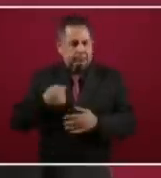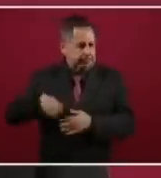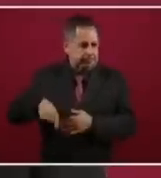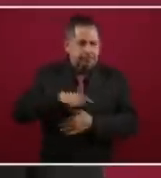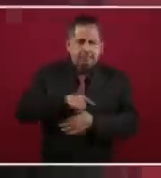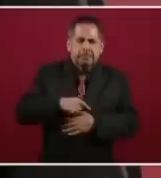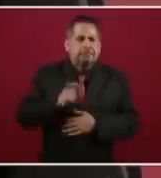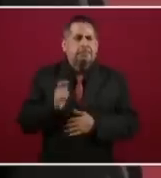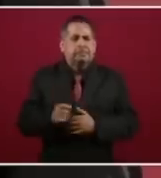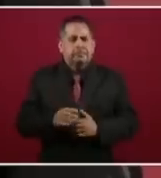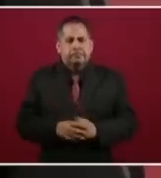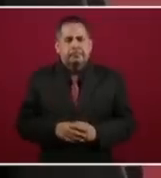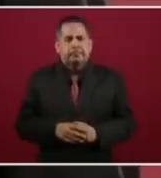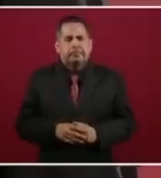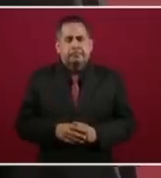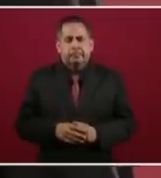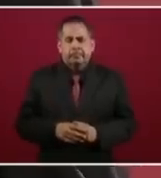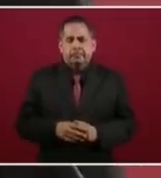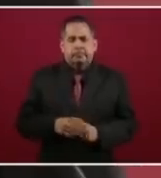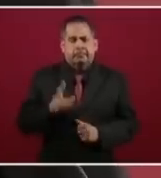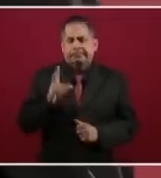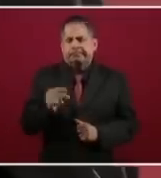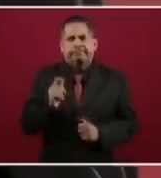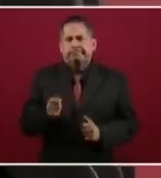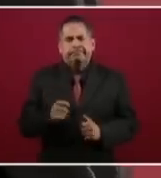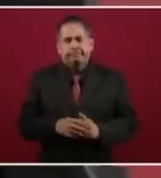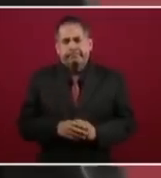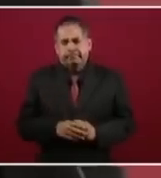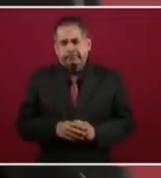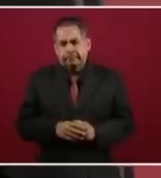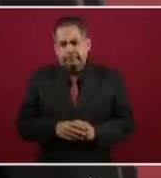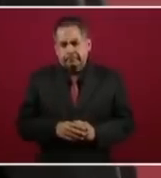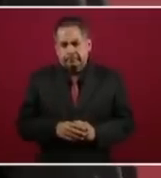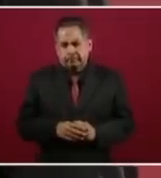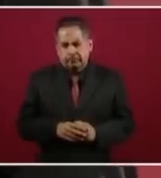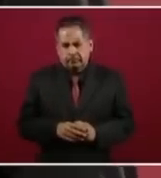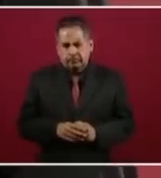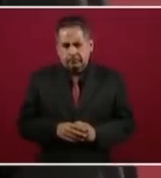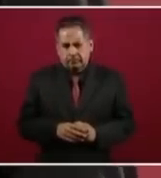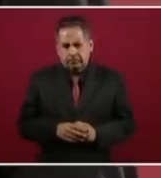Nosotros no estamos